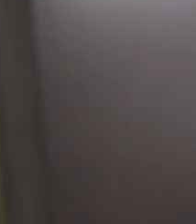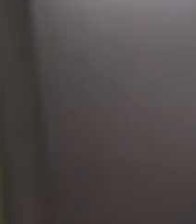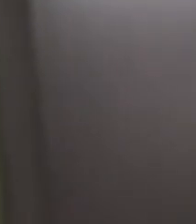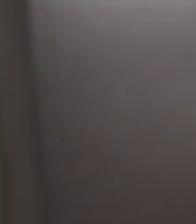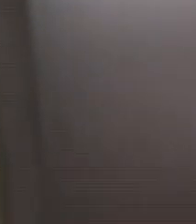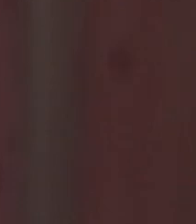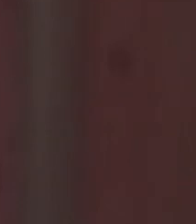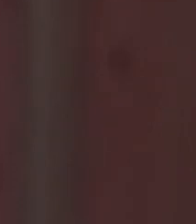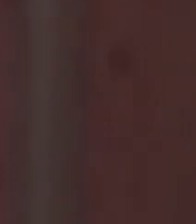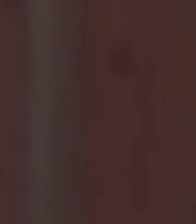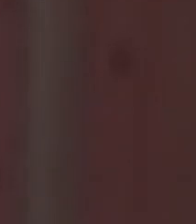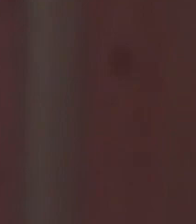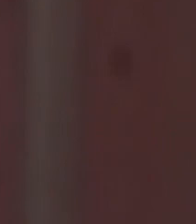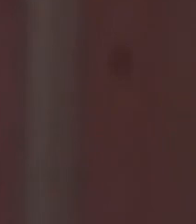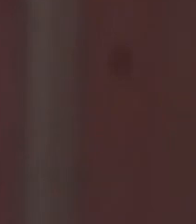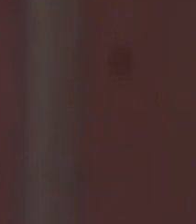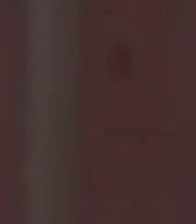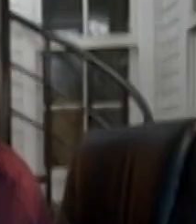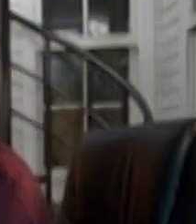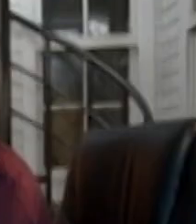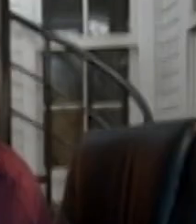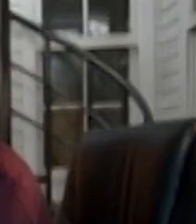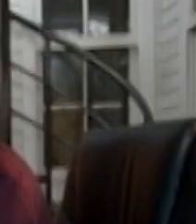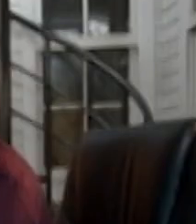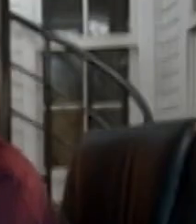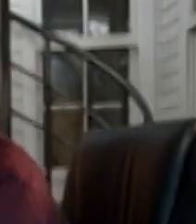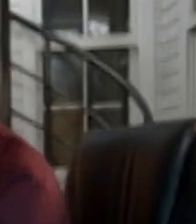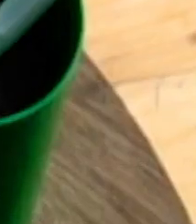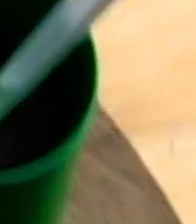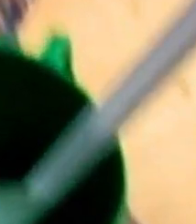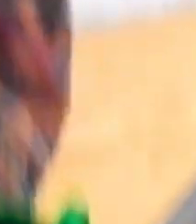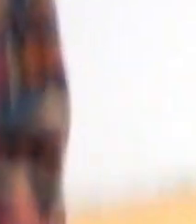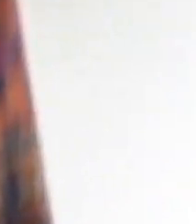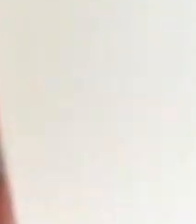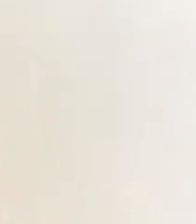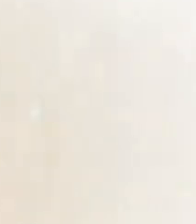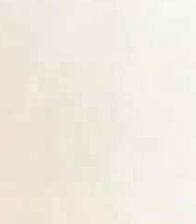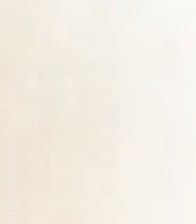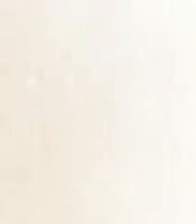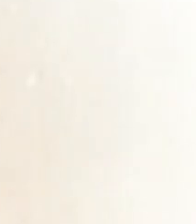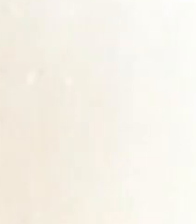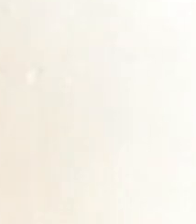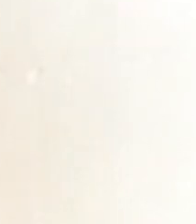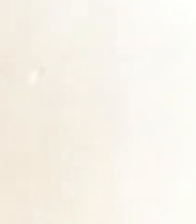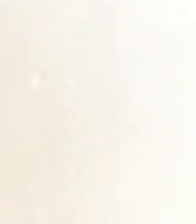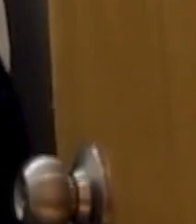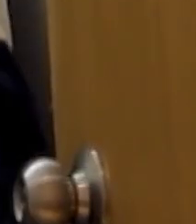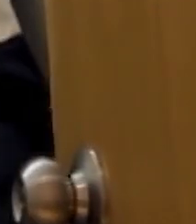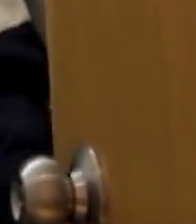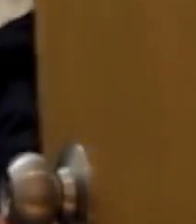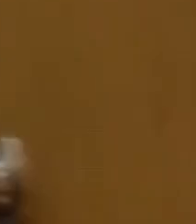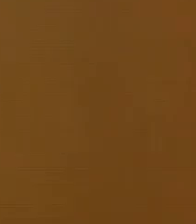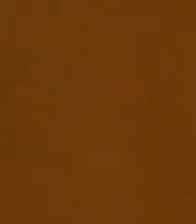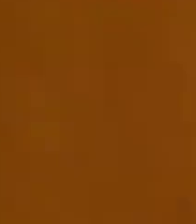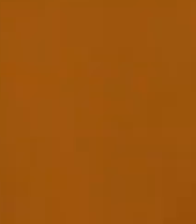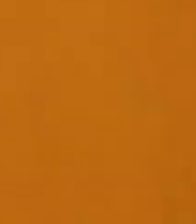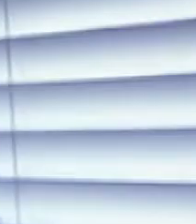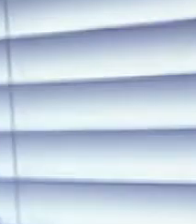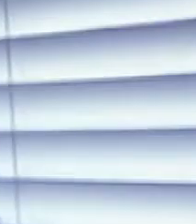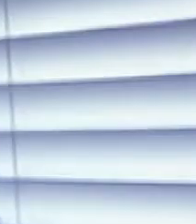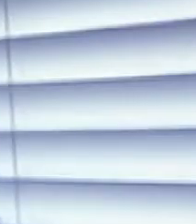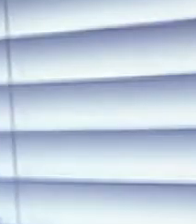jueves 13 de mayo a las 9 de la noche, veremos varios cortos de la serie Secuelas de la Cuarentena, que